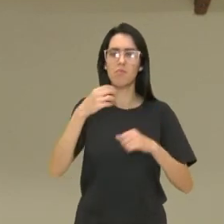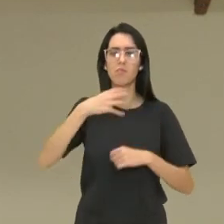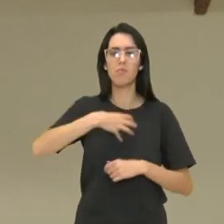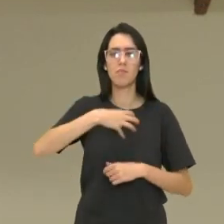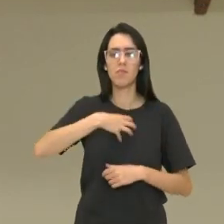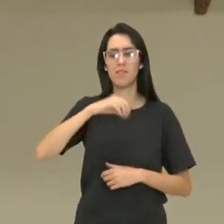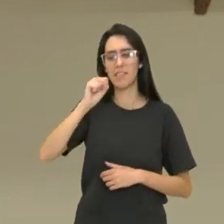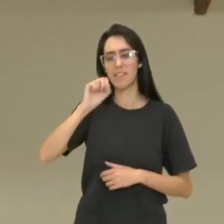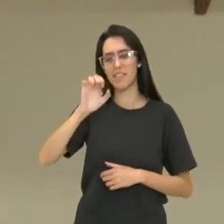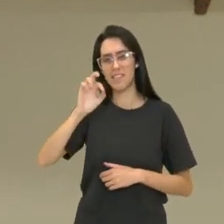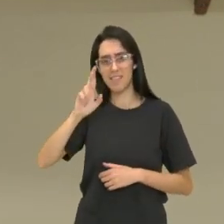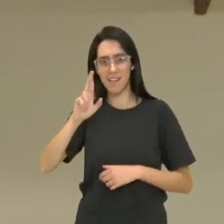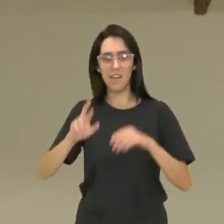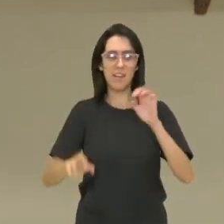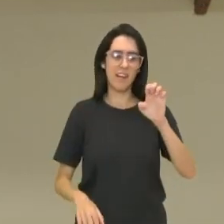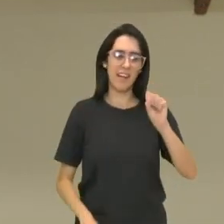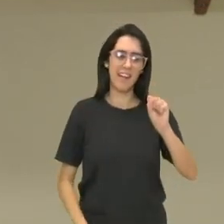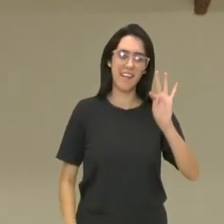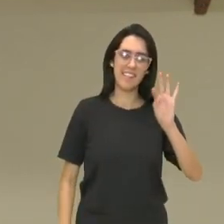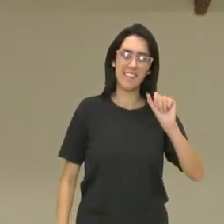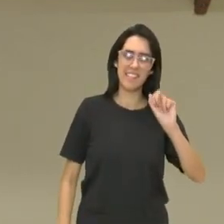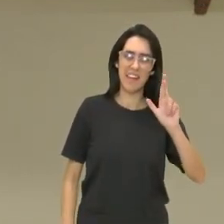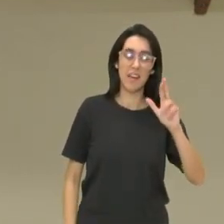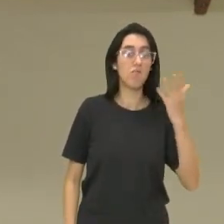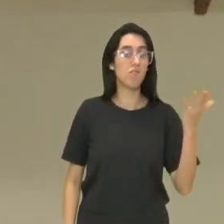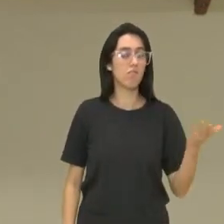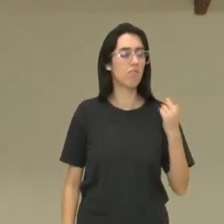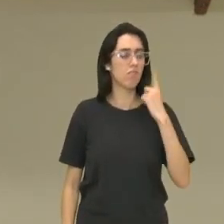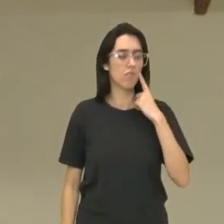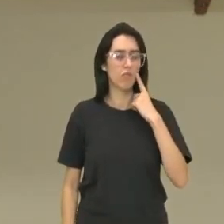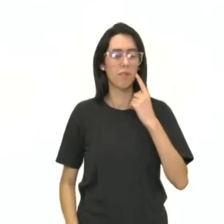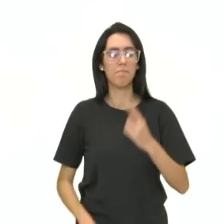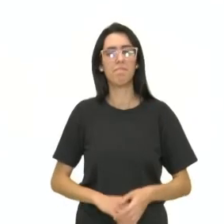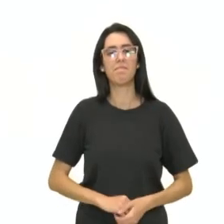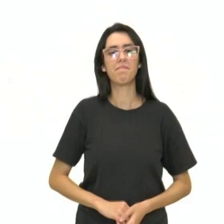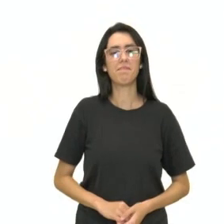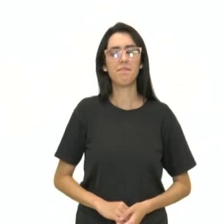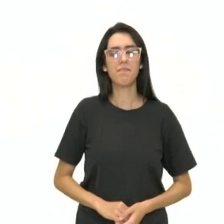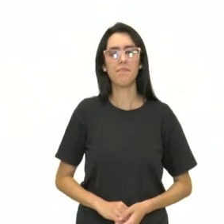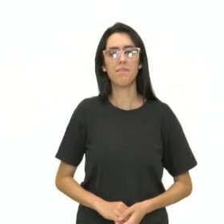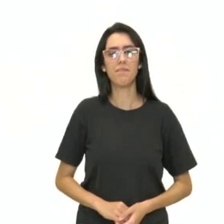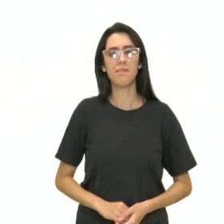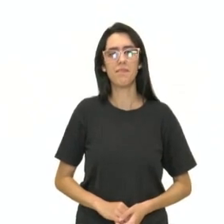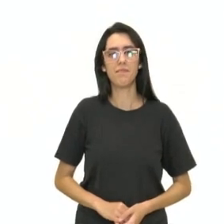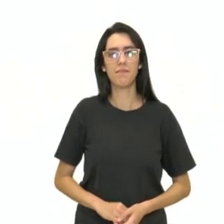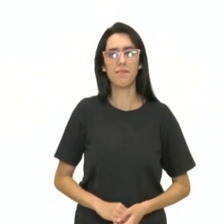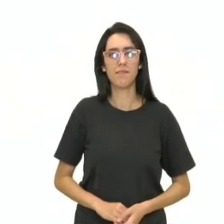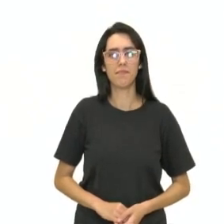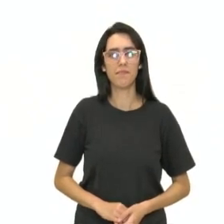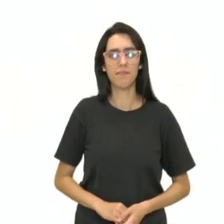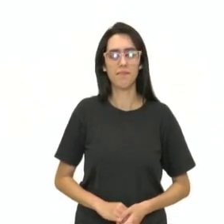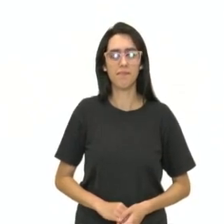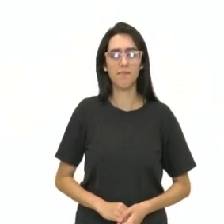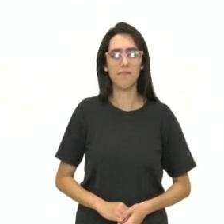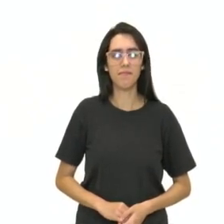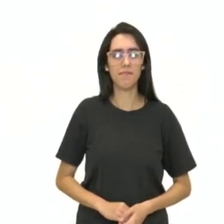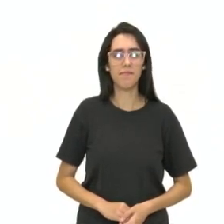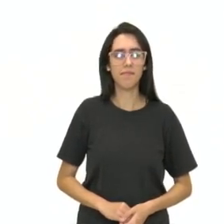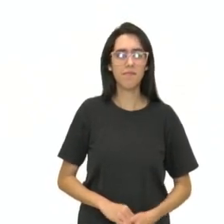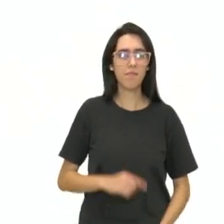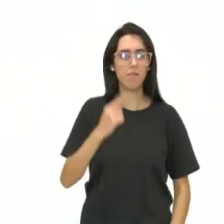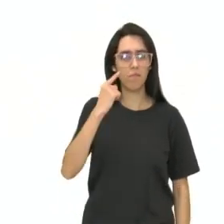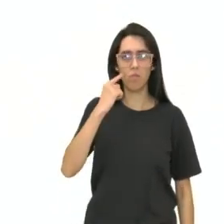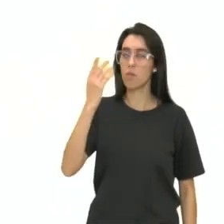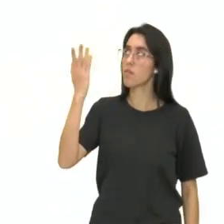estar pelos verbos de câmbio? Vamos ver como que ficou? Sergio está nervioso porque tiene que